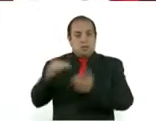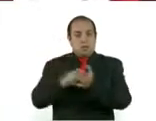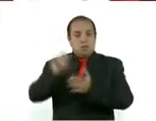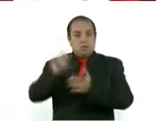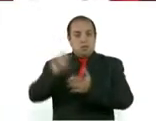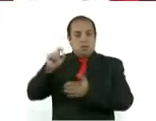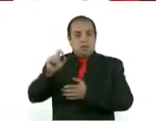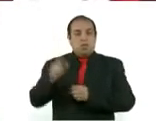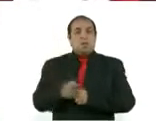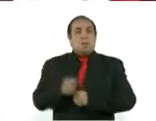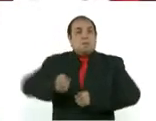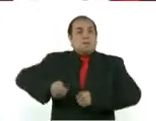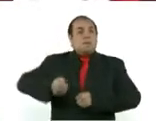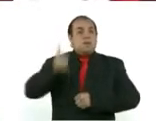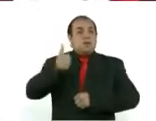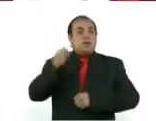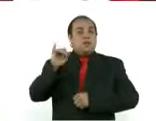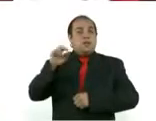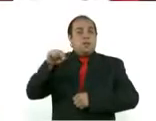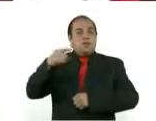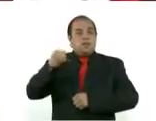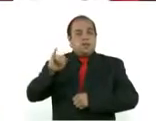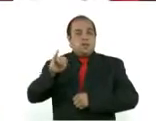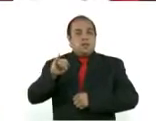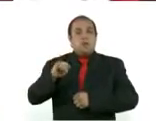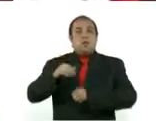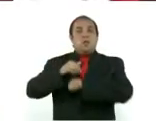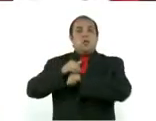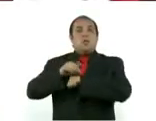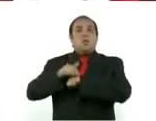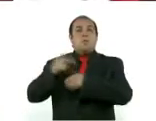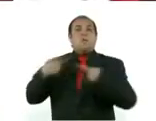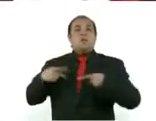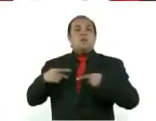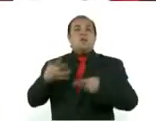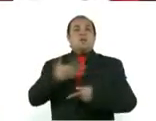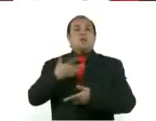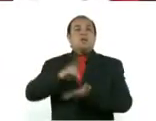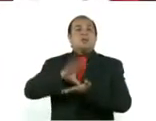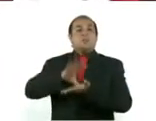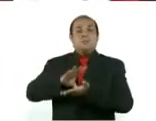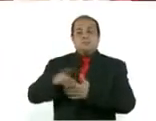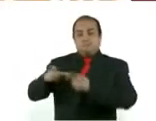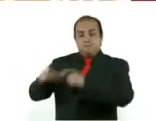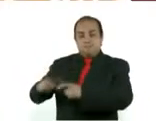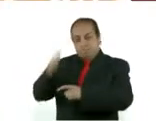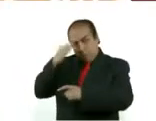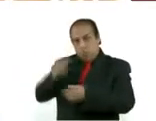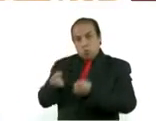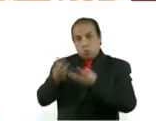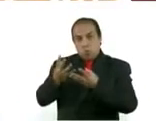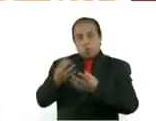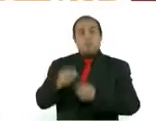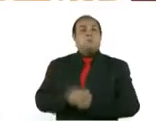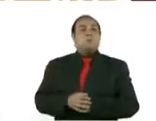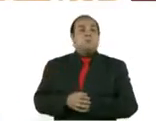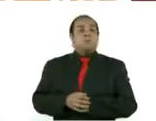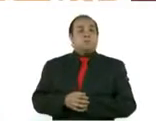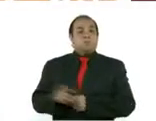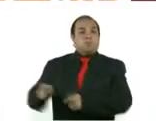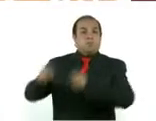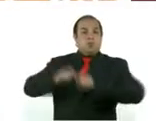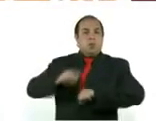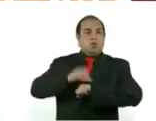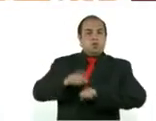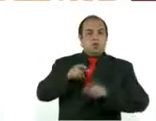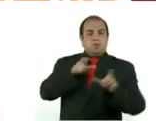midió o contabilizó a las personas que viven en condición de discapacidad. Y nos da este número, lo que significa